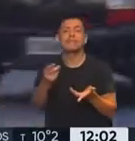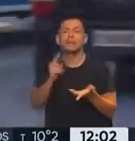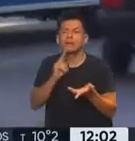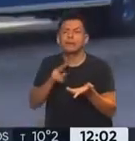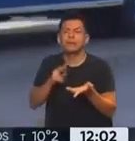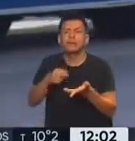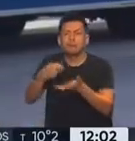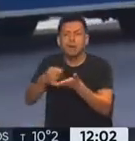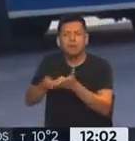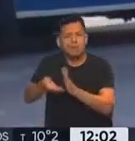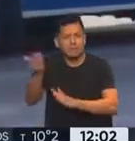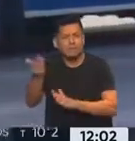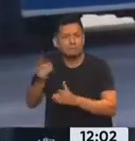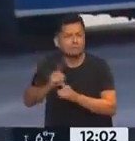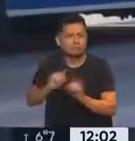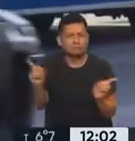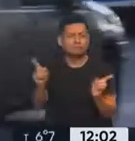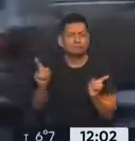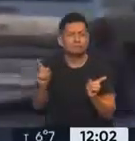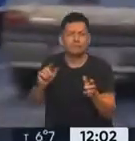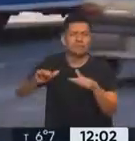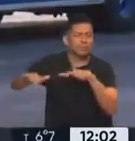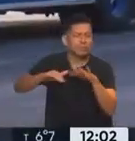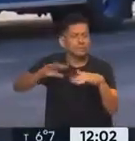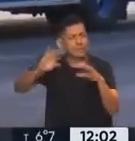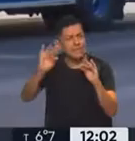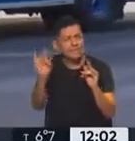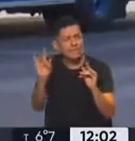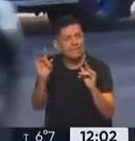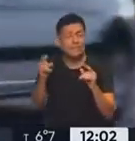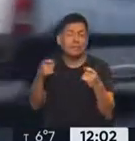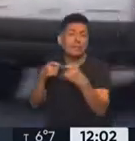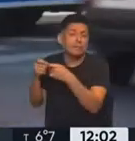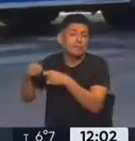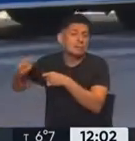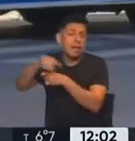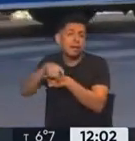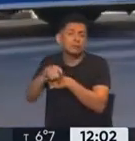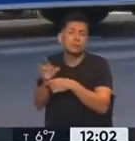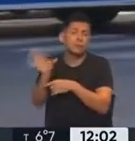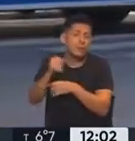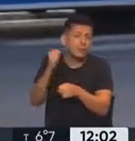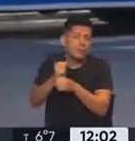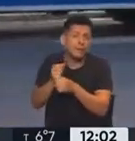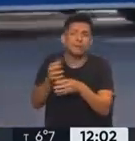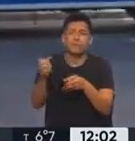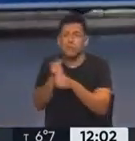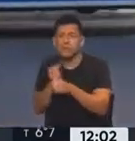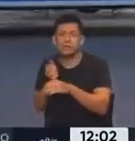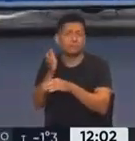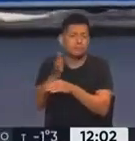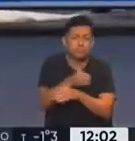tarifarias, lo cual complica mucho el escenario, según los empresarios, de trabajo diario respecto a todo el movimiento